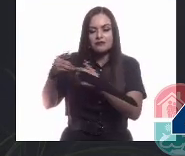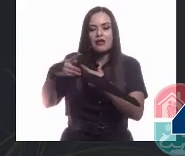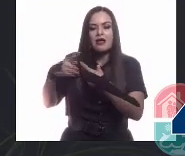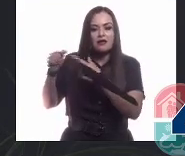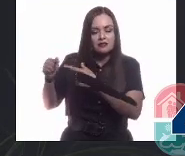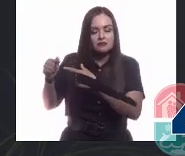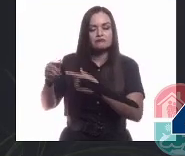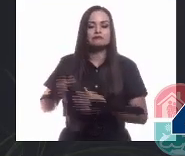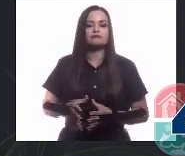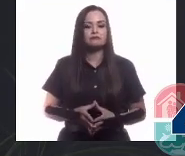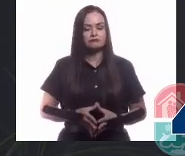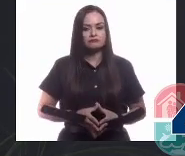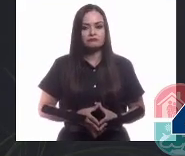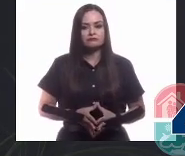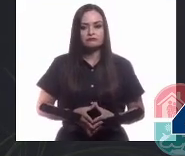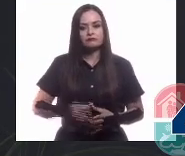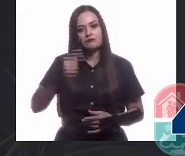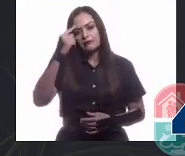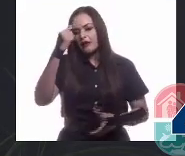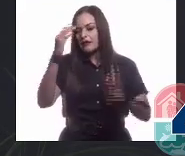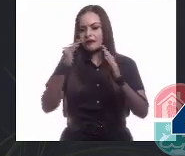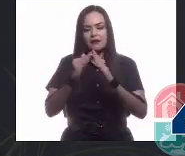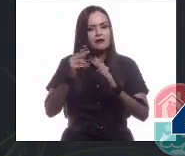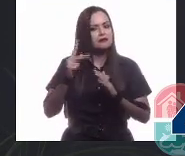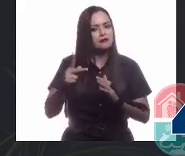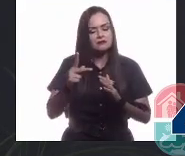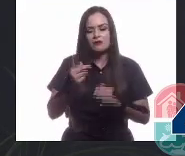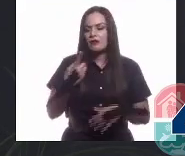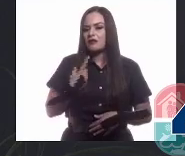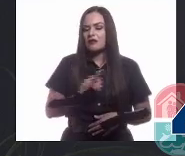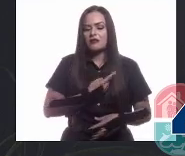casa también se les puede cuidar de manera adecuada y